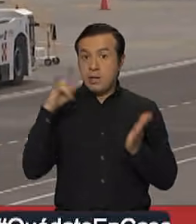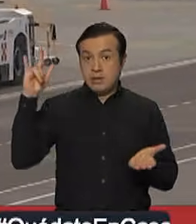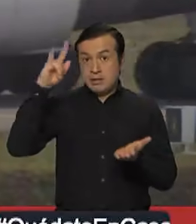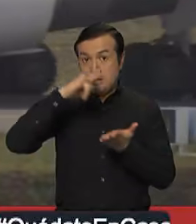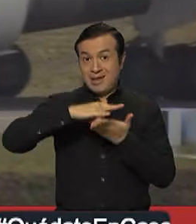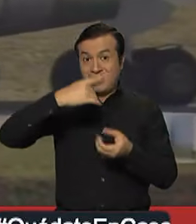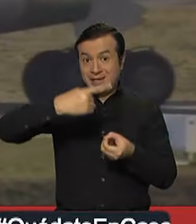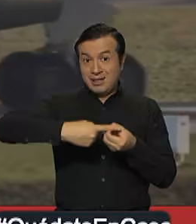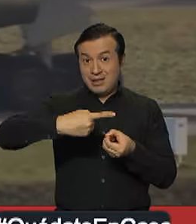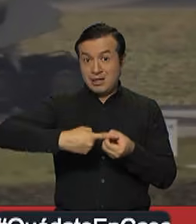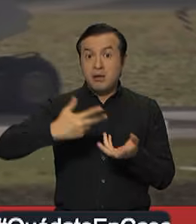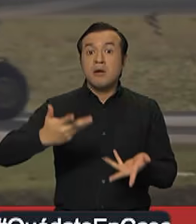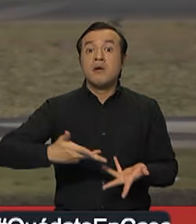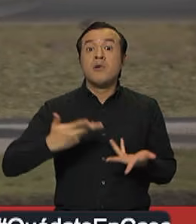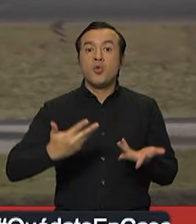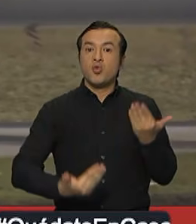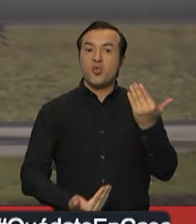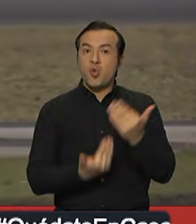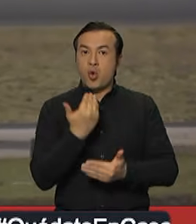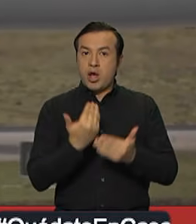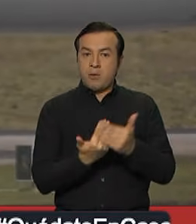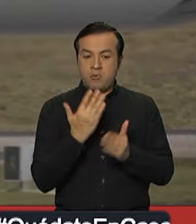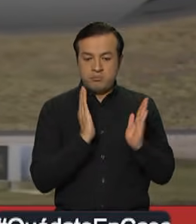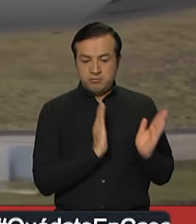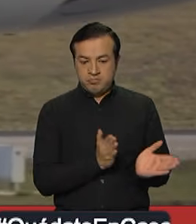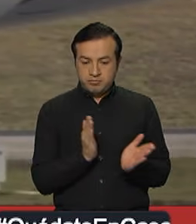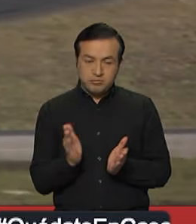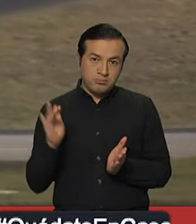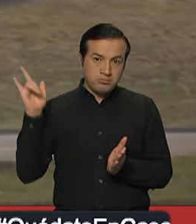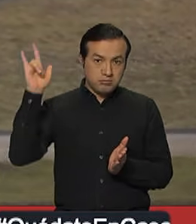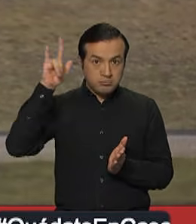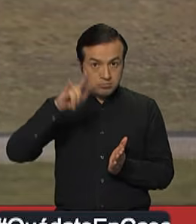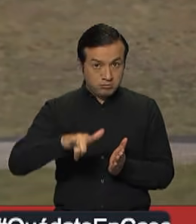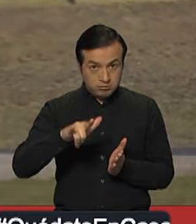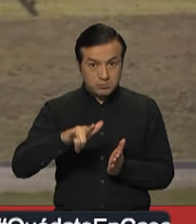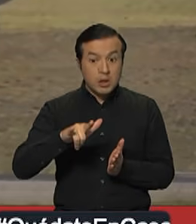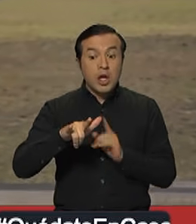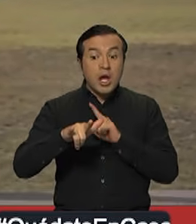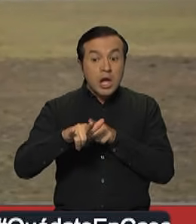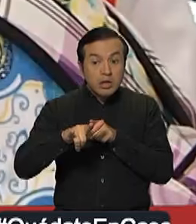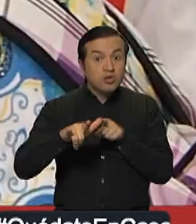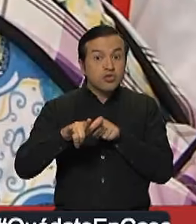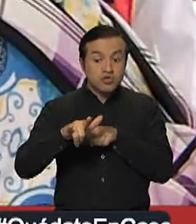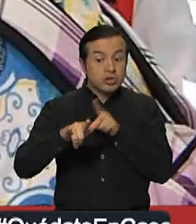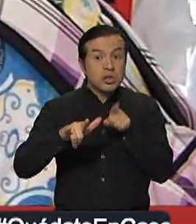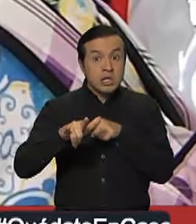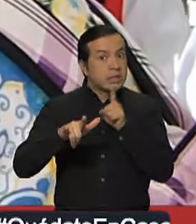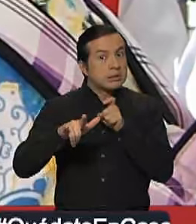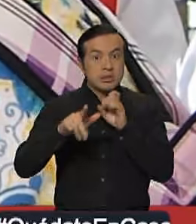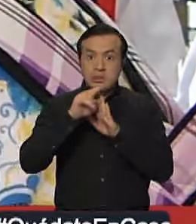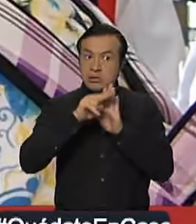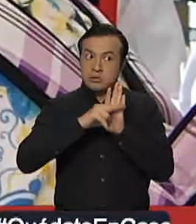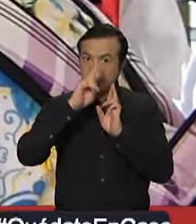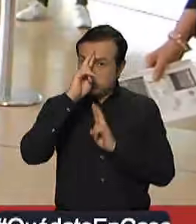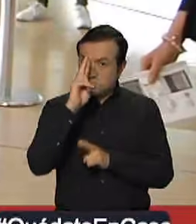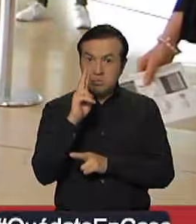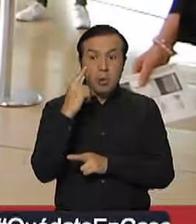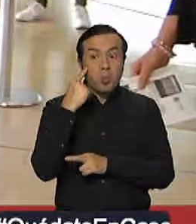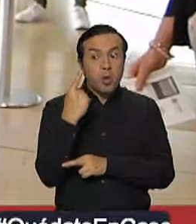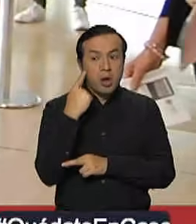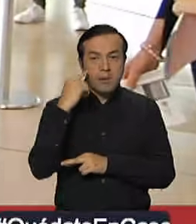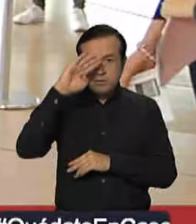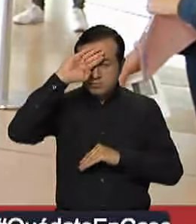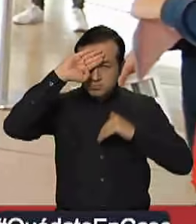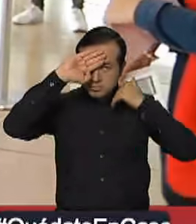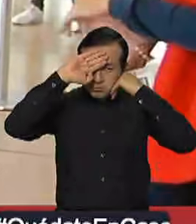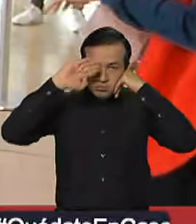Sucre de Quito tendrá una nueva mecánica para el arribo y salida de pasajeros que tendrán que someterse obligatoriamente a pruebas de